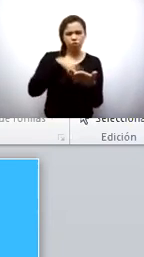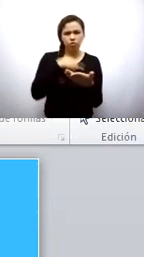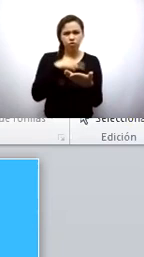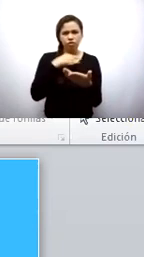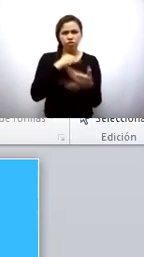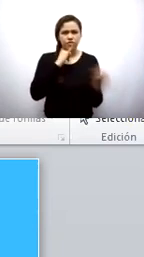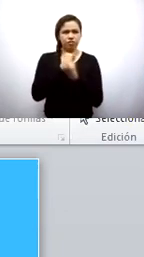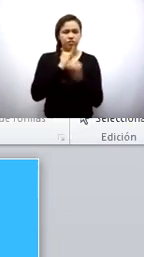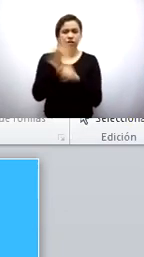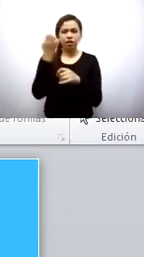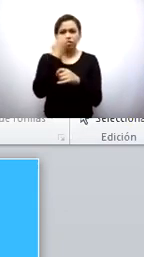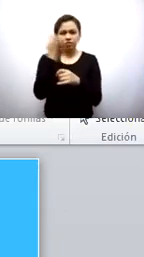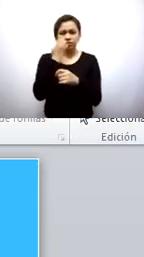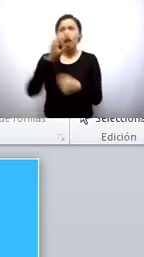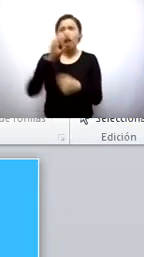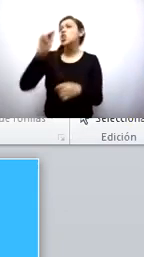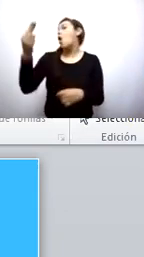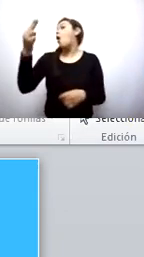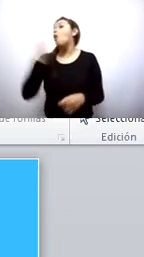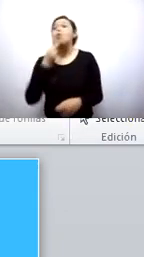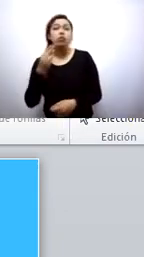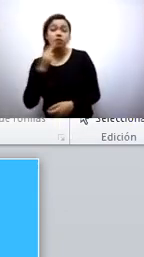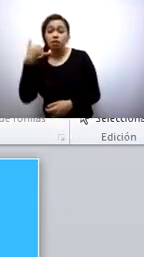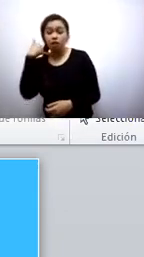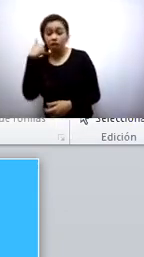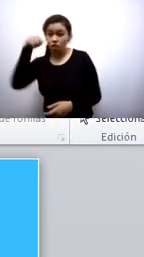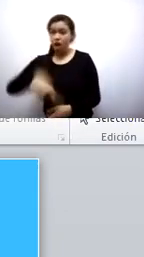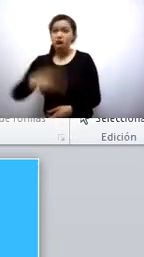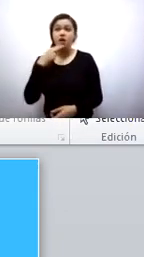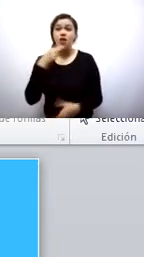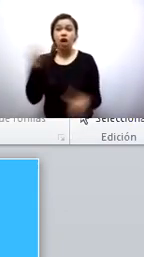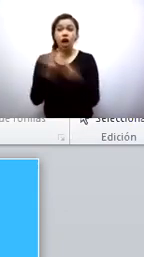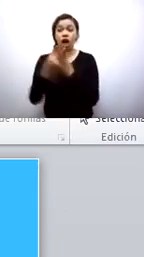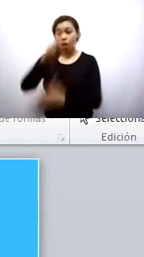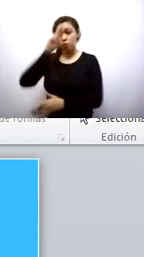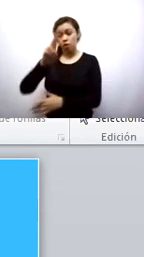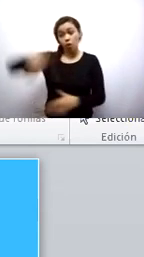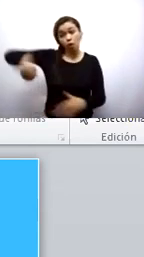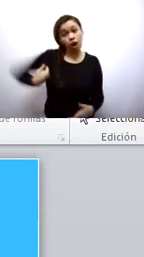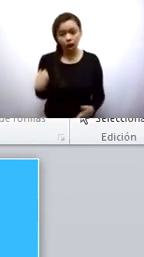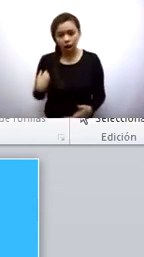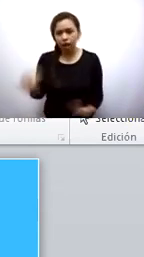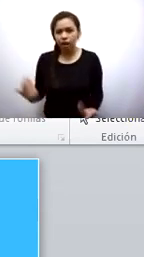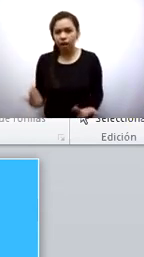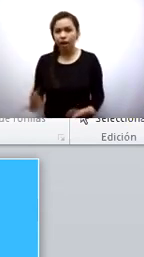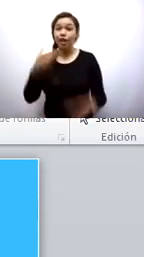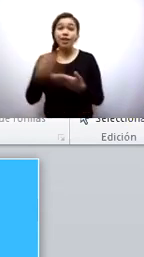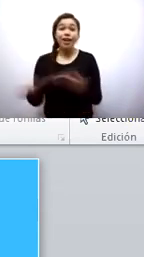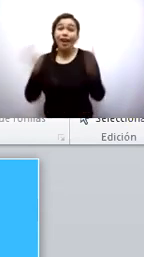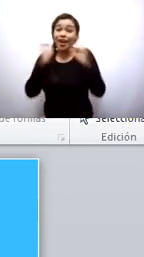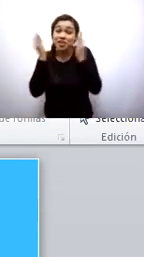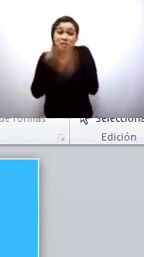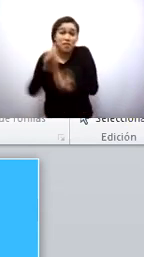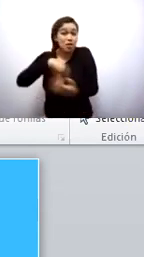instituto, en el colegio, no puedes utilizar tu celular aquí en la clase, guárdalo por favor, y ahora es el medio del cual disponemos para